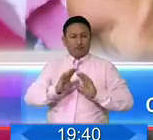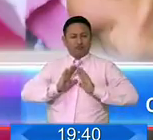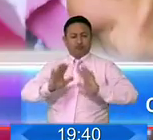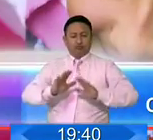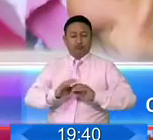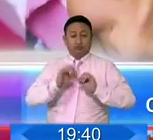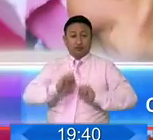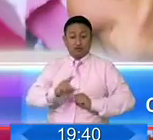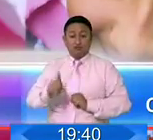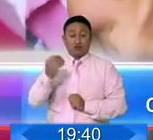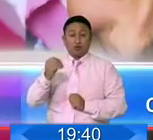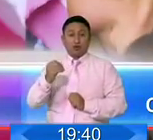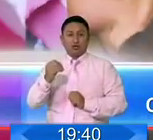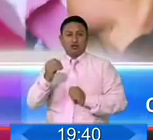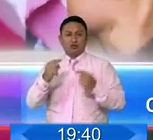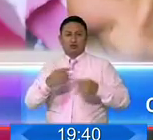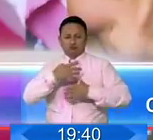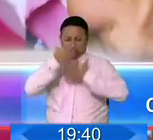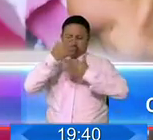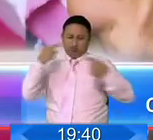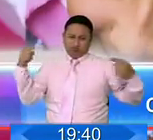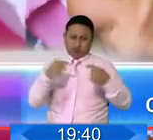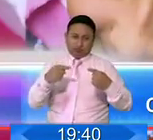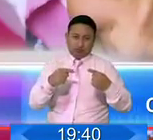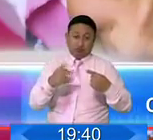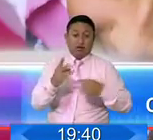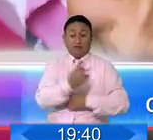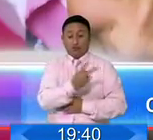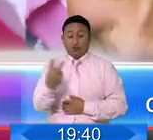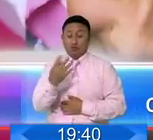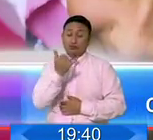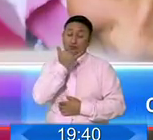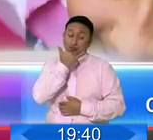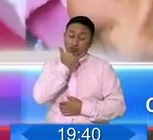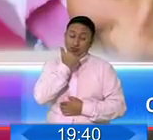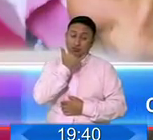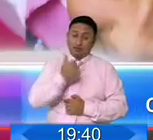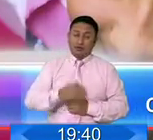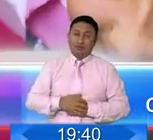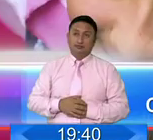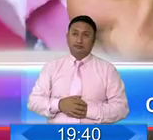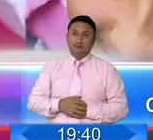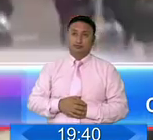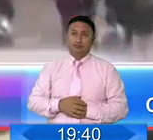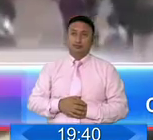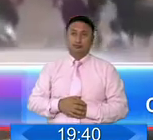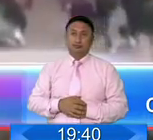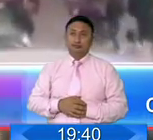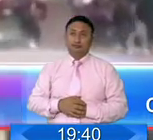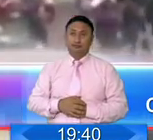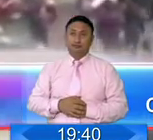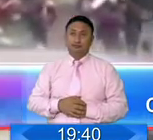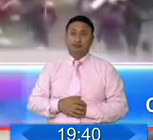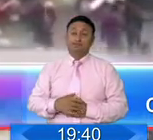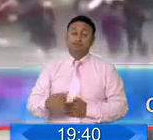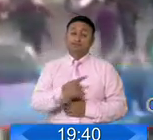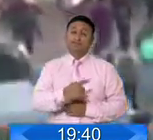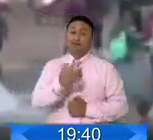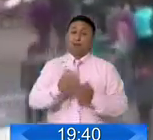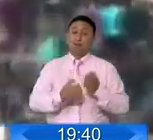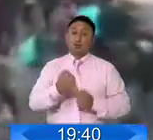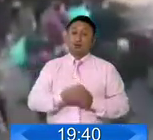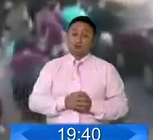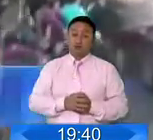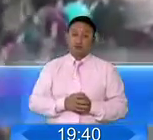generó una respuesta violenta, así mismo indebida, del lado de la gente que estaba afuera. Incidentes de este tipo no